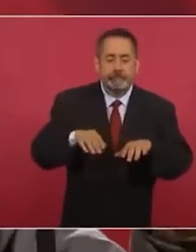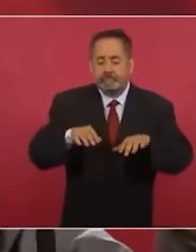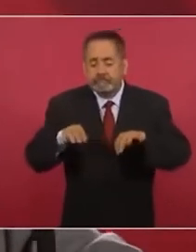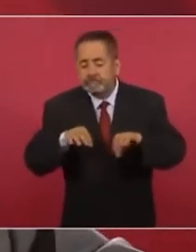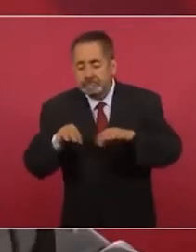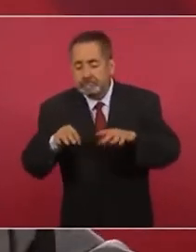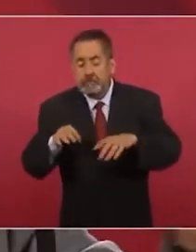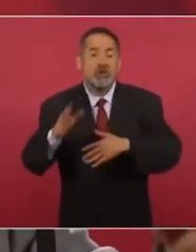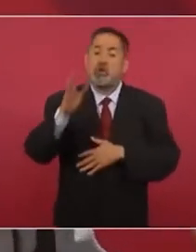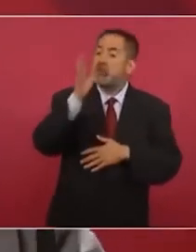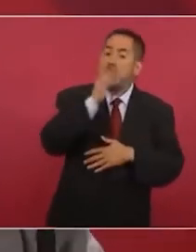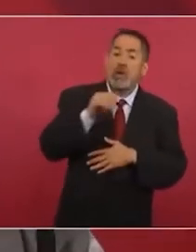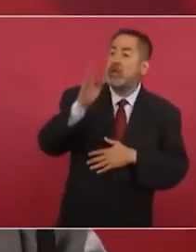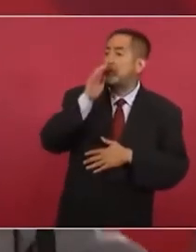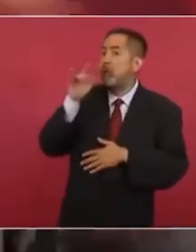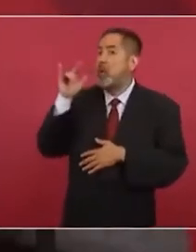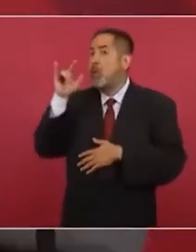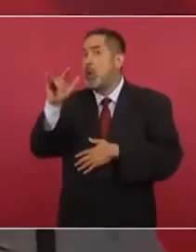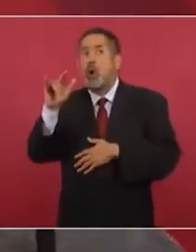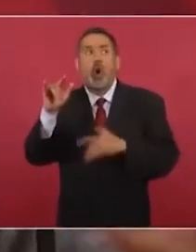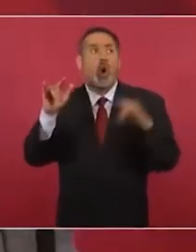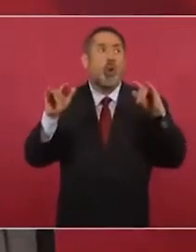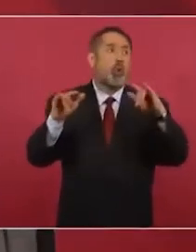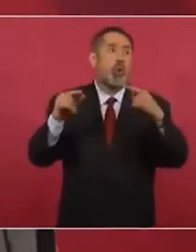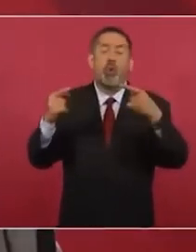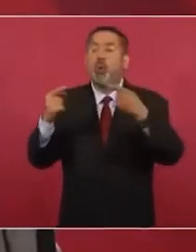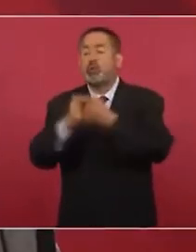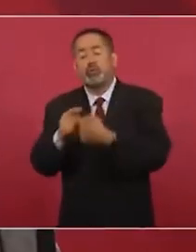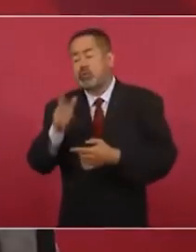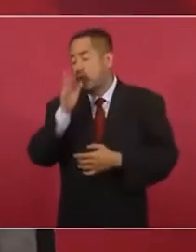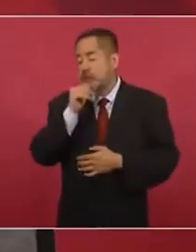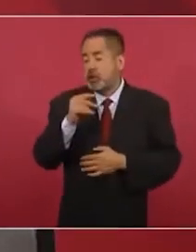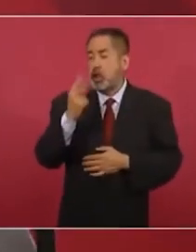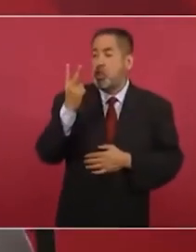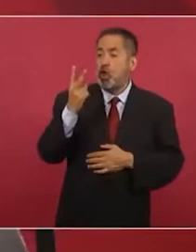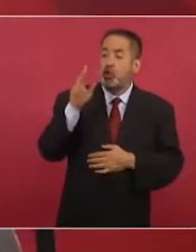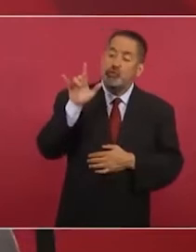en el espacio aéreo, que solamente